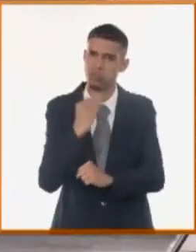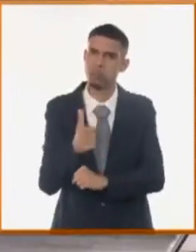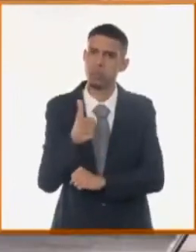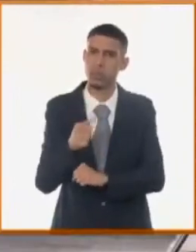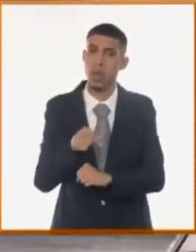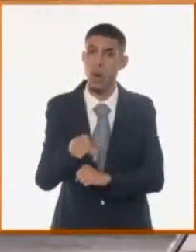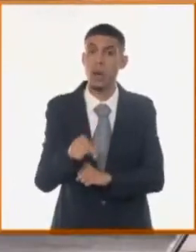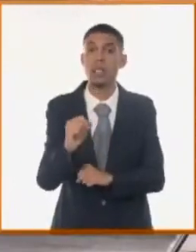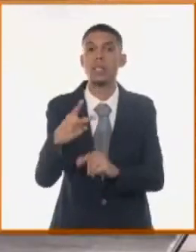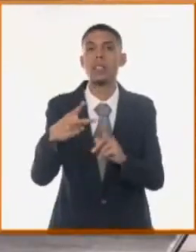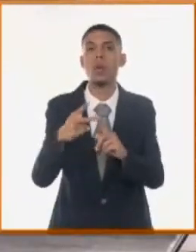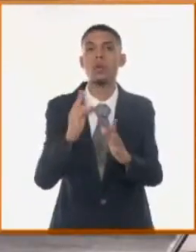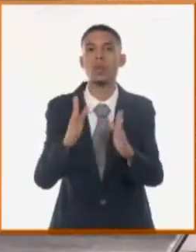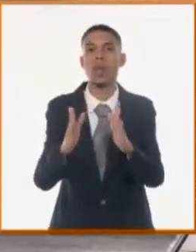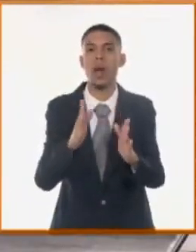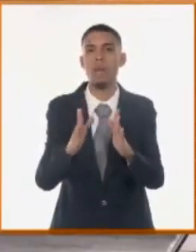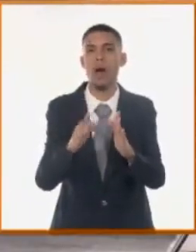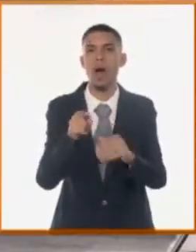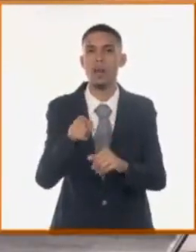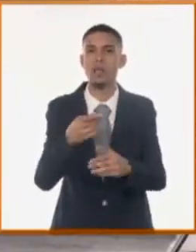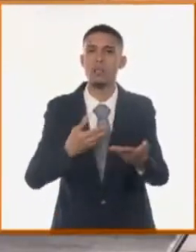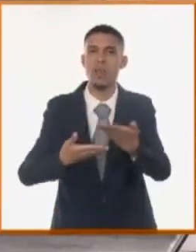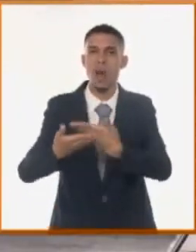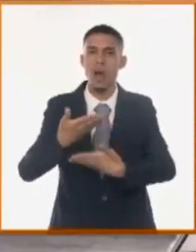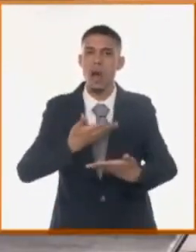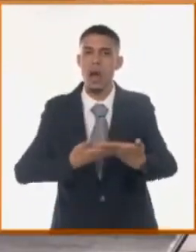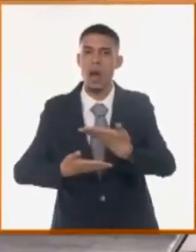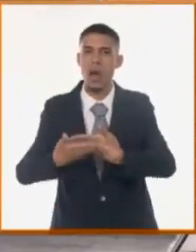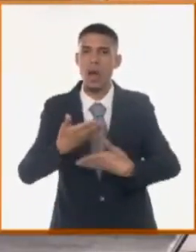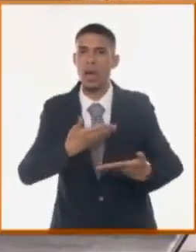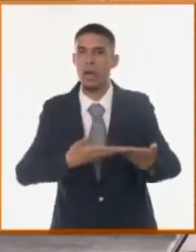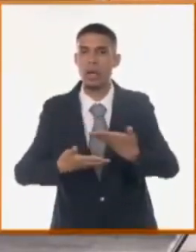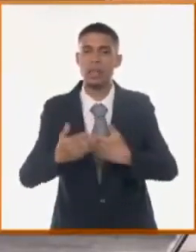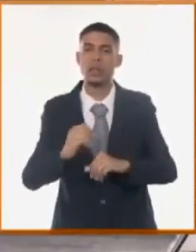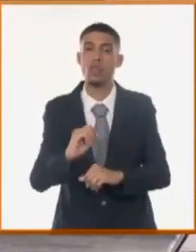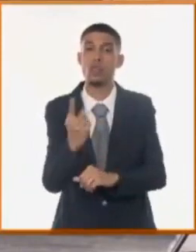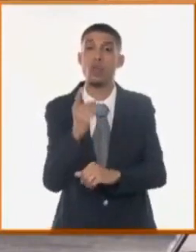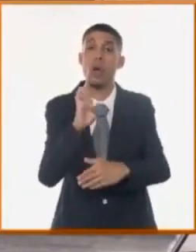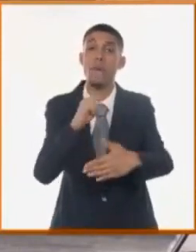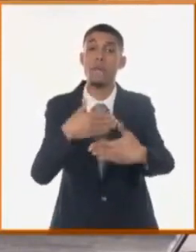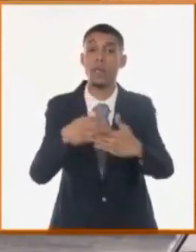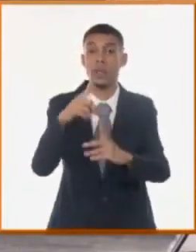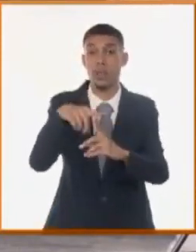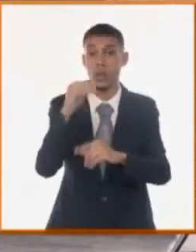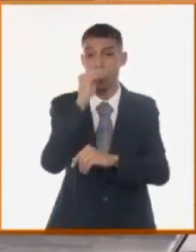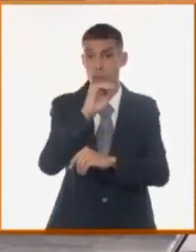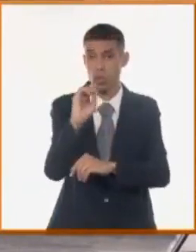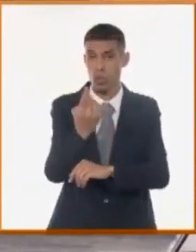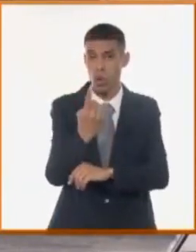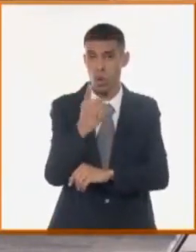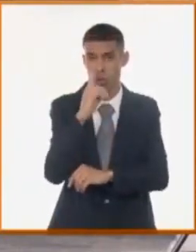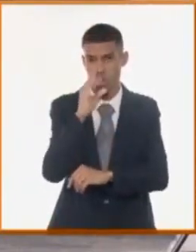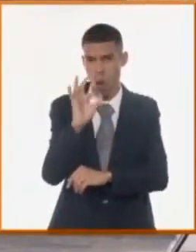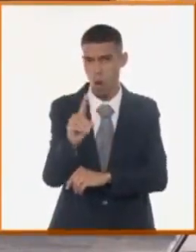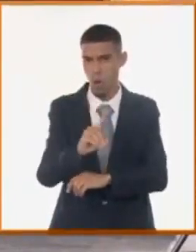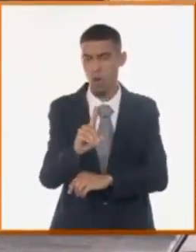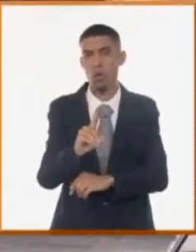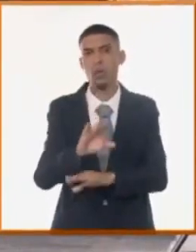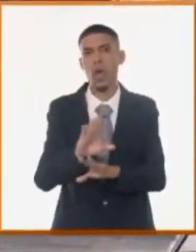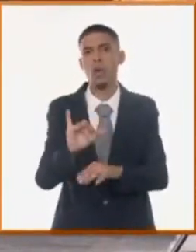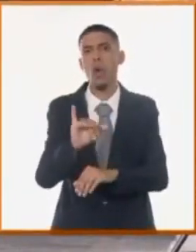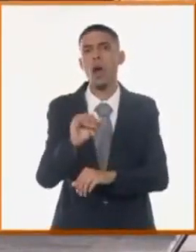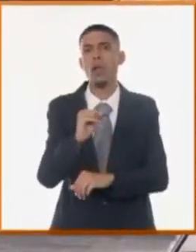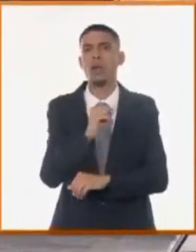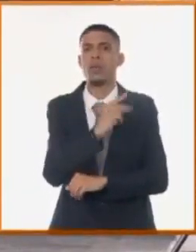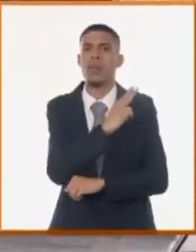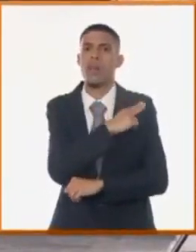etapa de interactividad en la que intervienen no ya las empresas tecnológicas, sino los propietarios de esos espacios, ¿no? Que